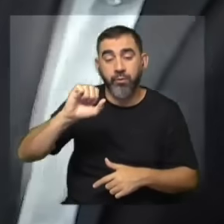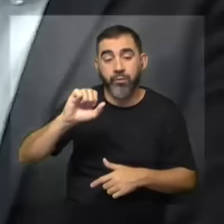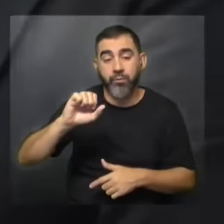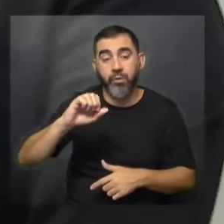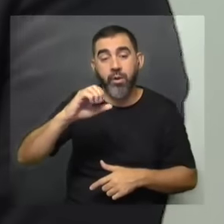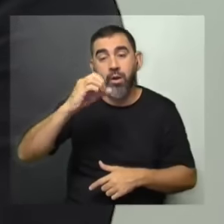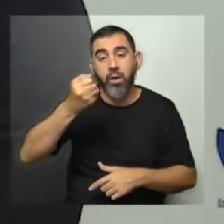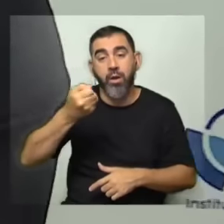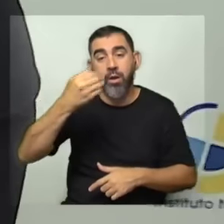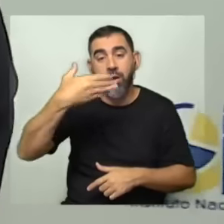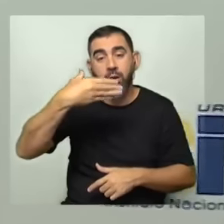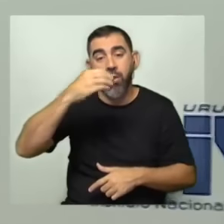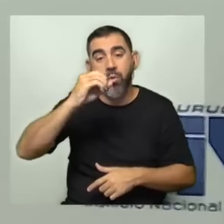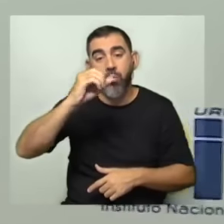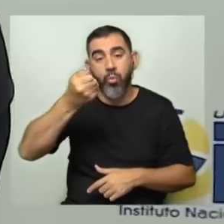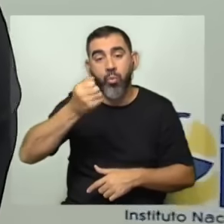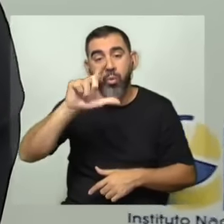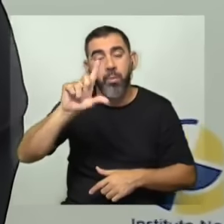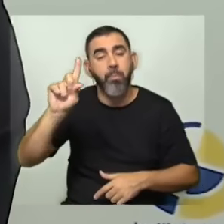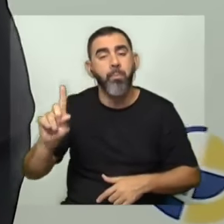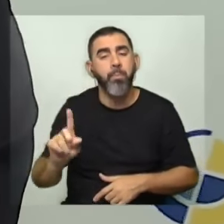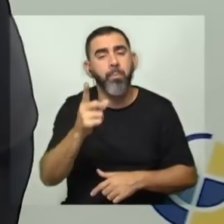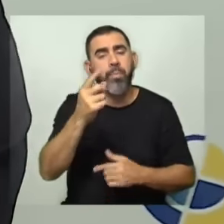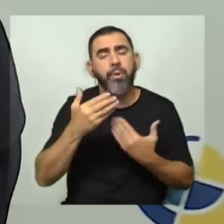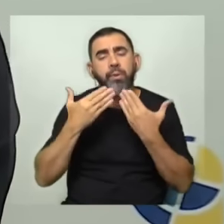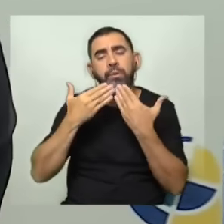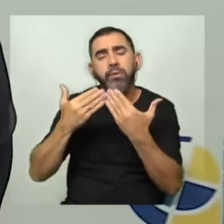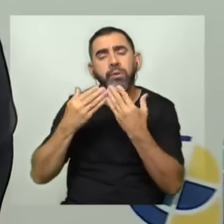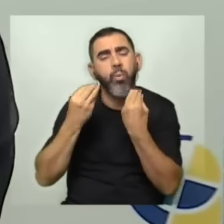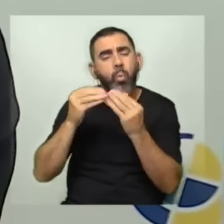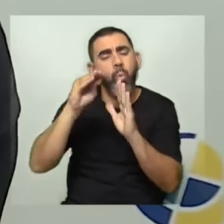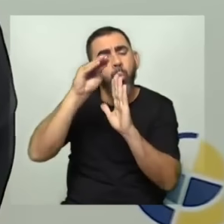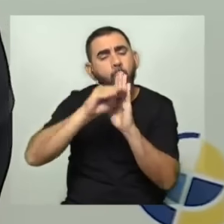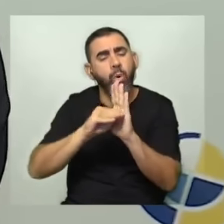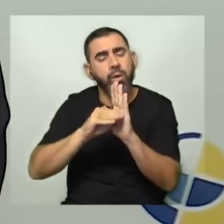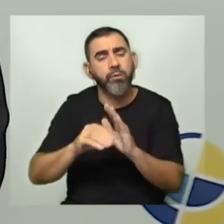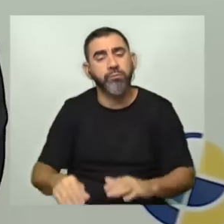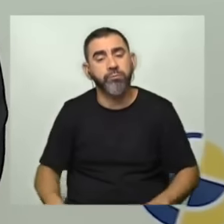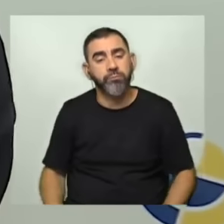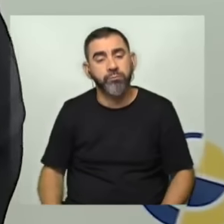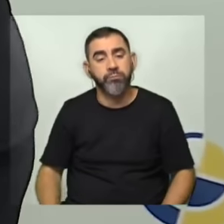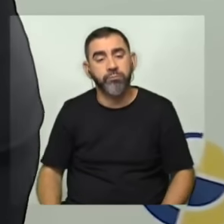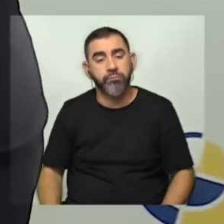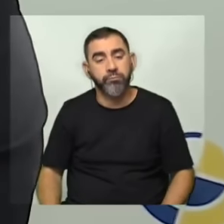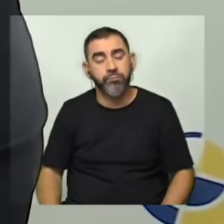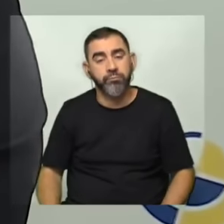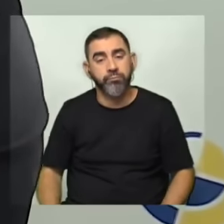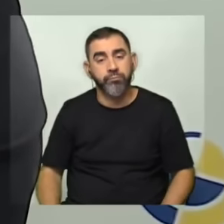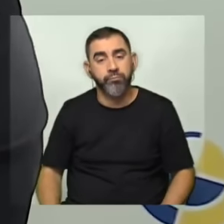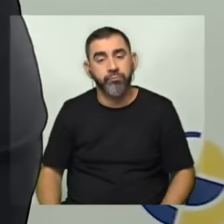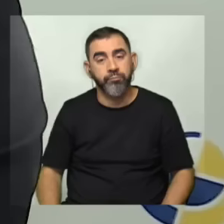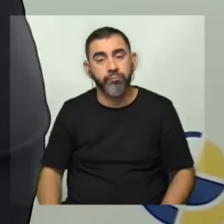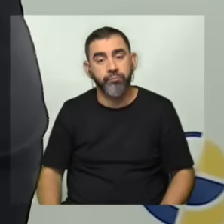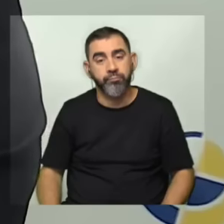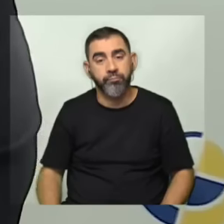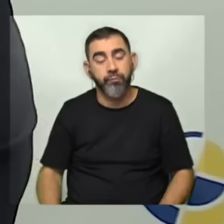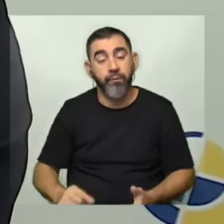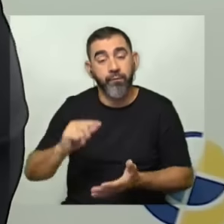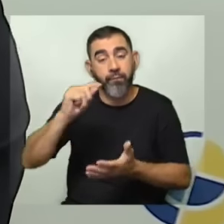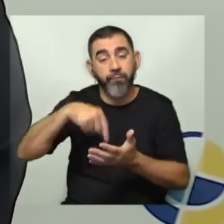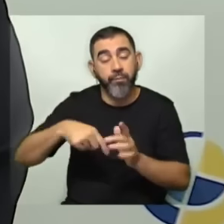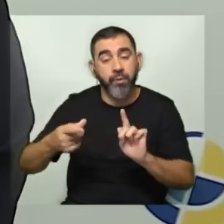recibirnos bueno Cuáles van a ser las principales consultas que se van a hacer en esta encuesta Buenos días Bueno lo primero decir es que firmamos un